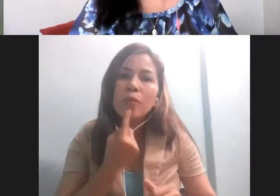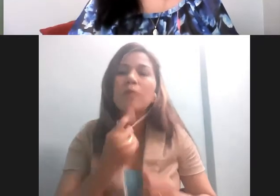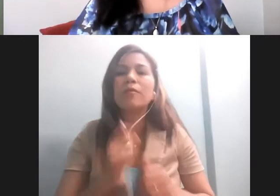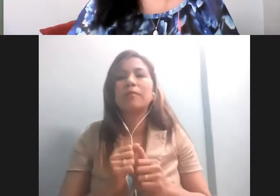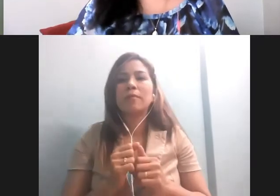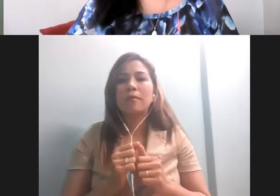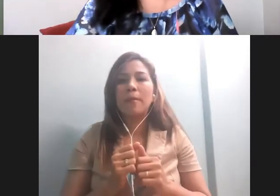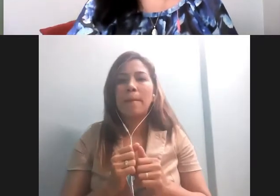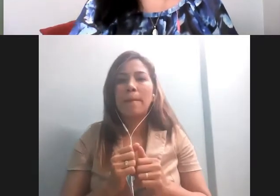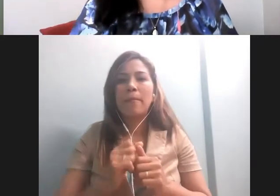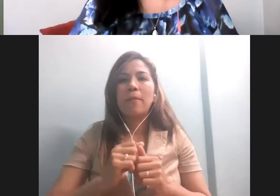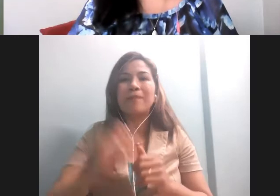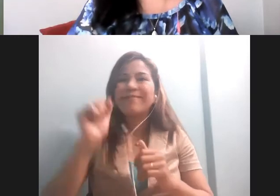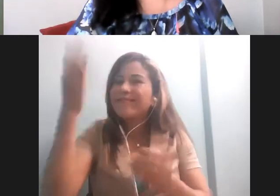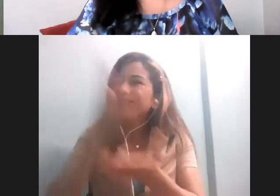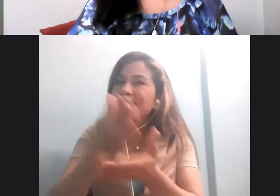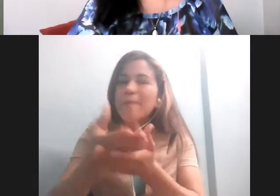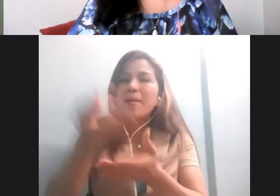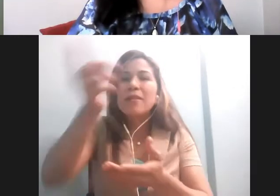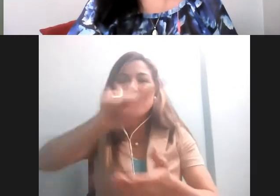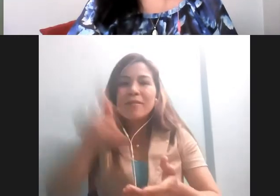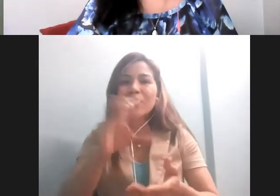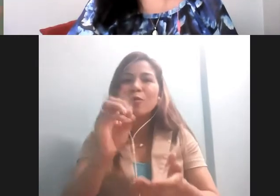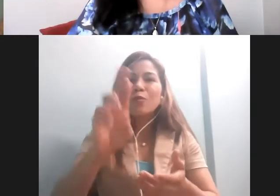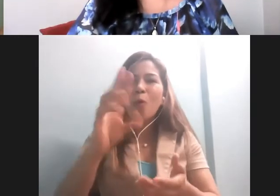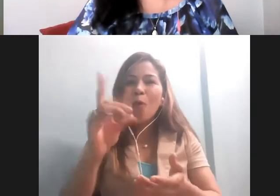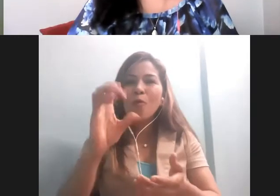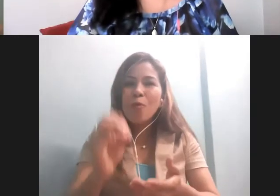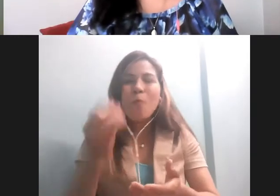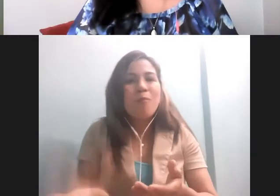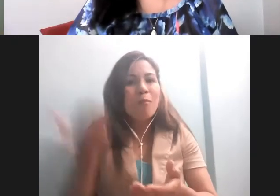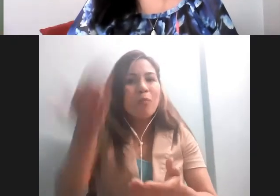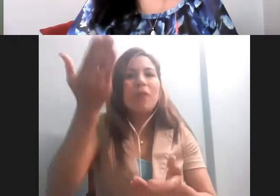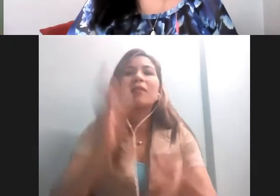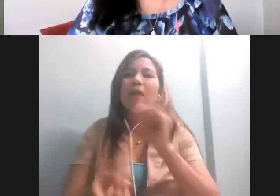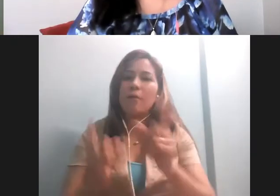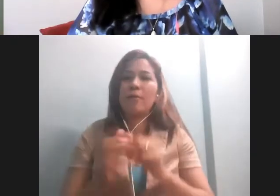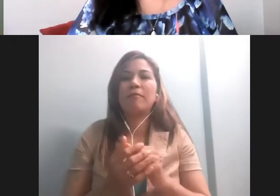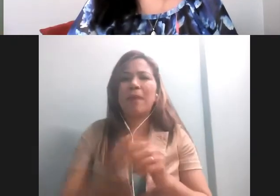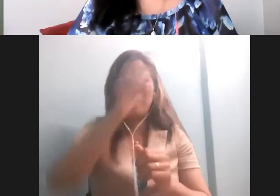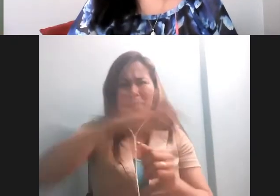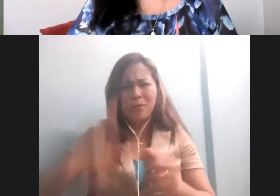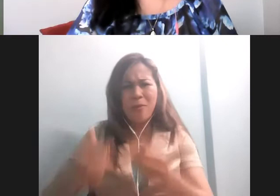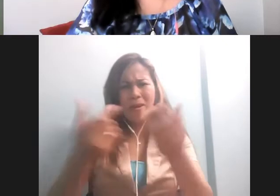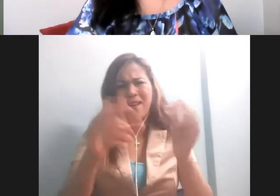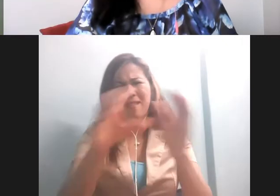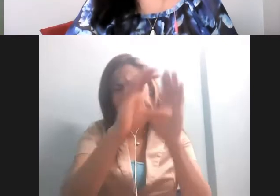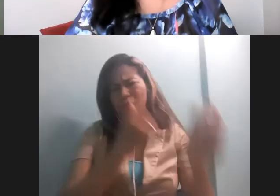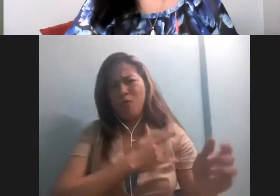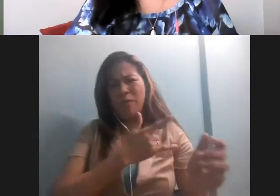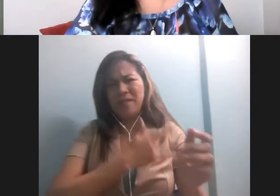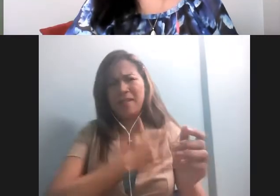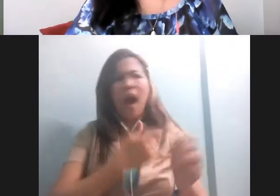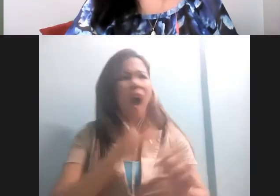término mayúscula, cuando dicen sordo, aun cuando, digamos, algunos lingüistas estarían un poquito en contra porque sería como un abuso de mayúsculas, porque estaríamos